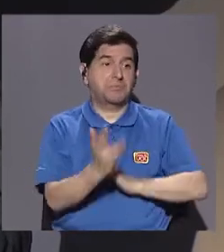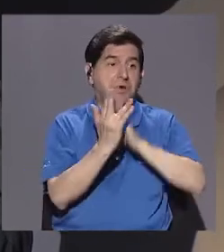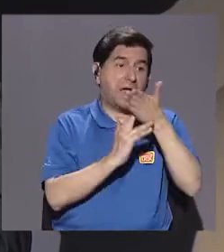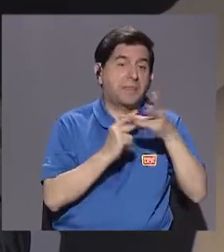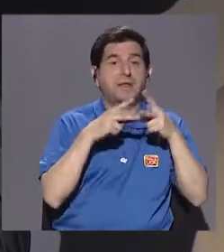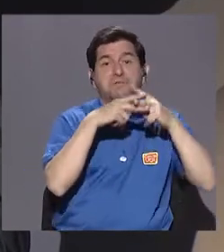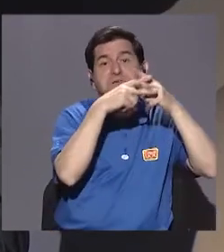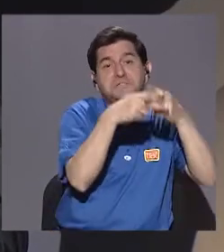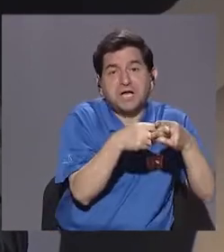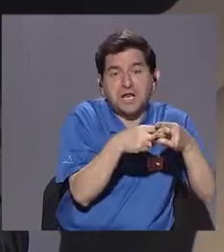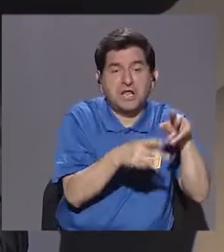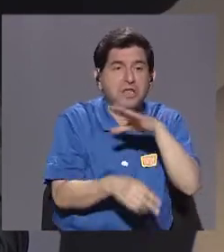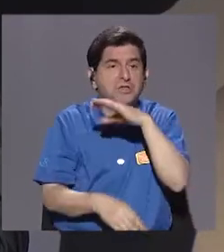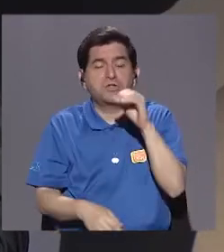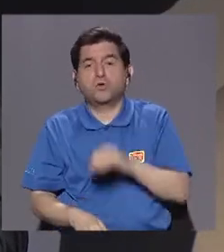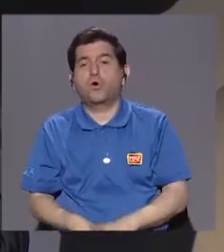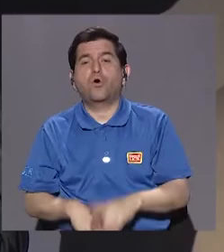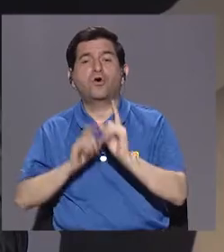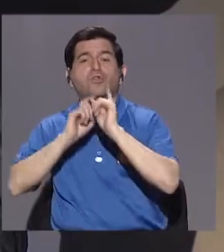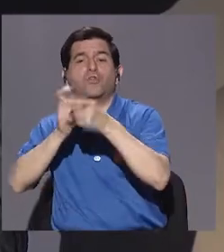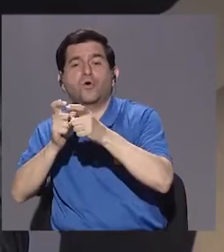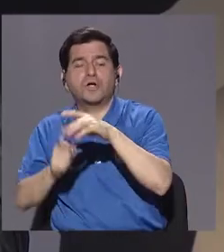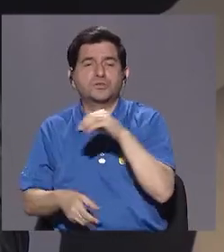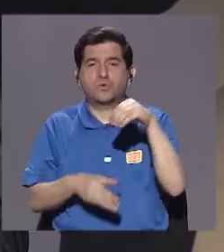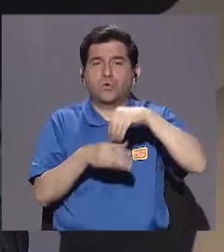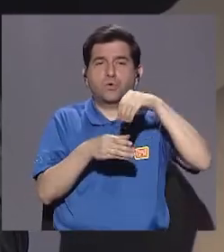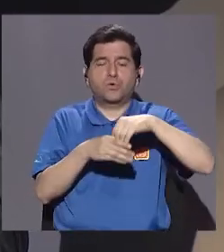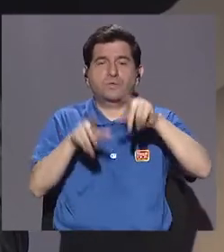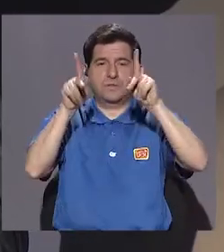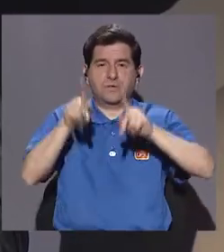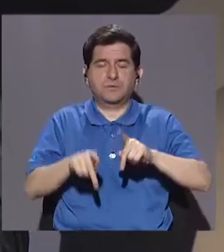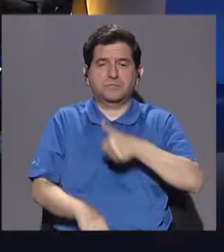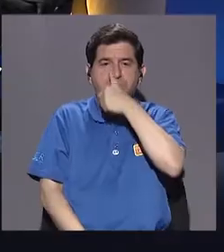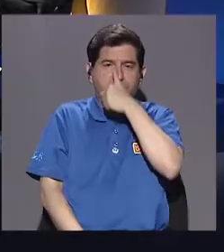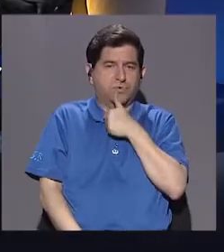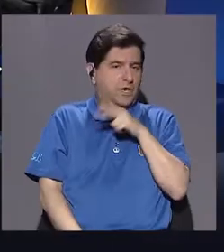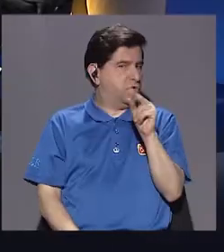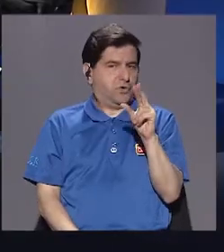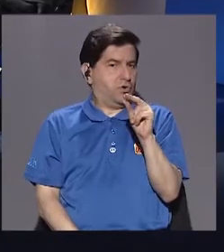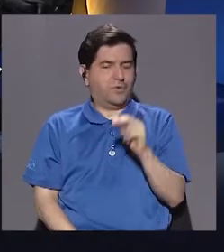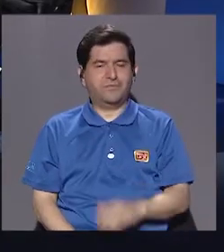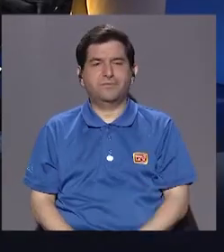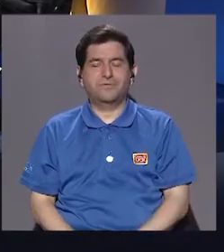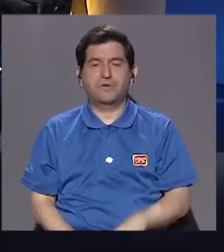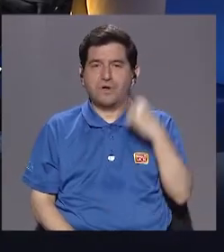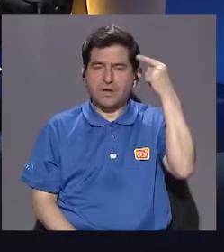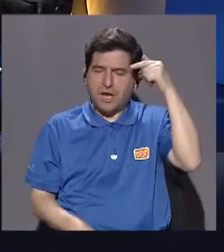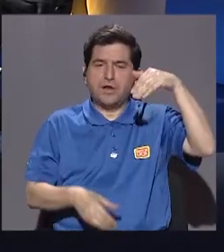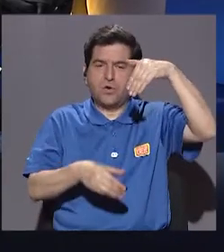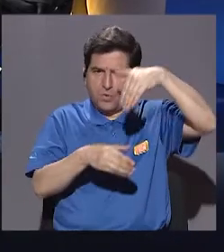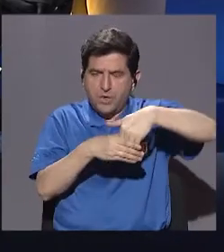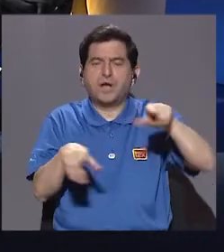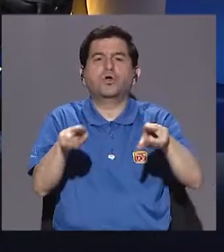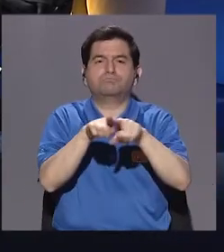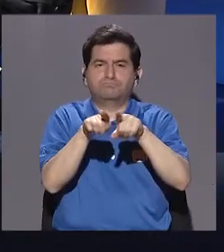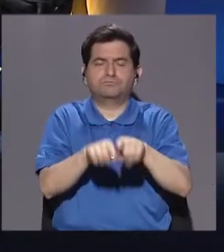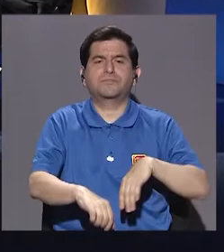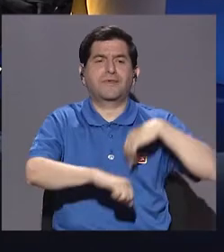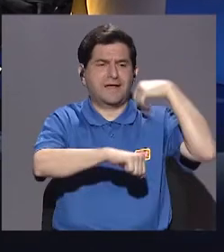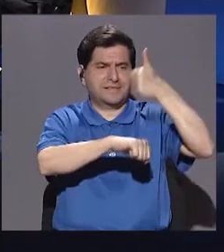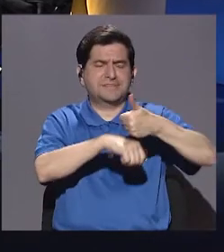a través de créditos o sea a través de donaciones o contribuciones de sujetos privados sino que el estado intervenga también